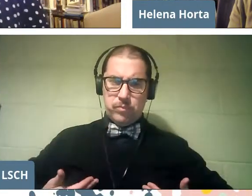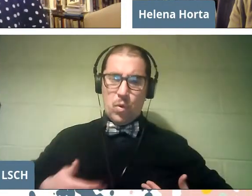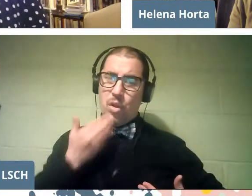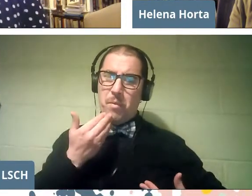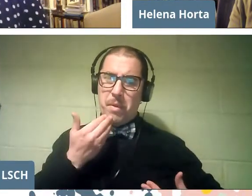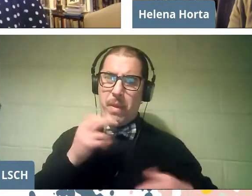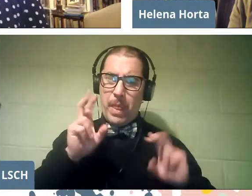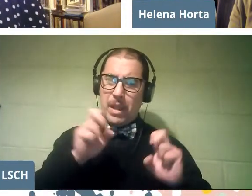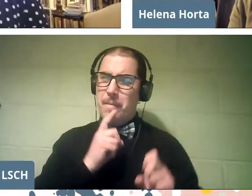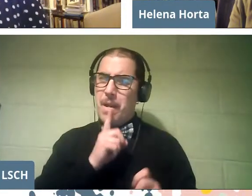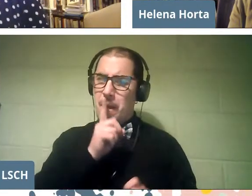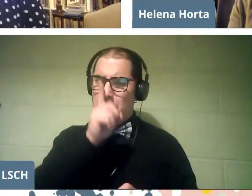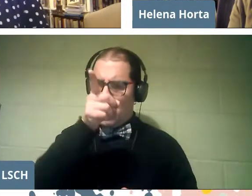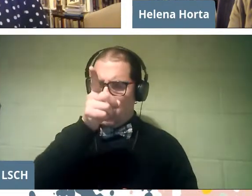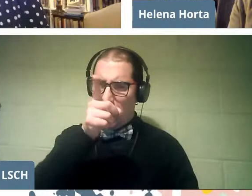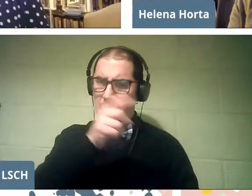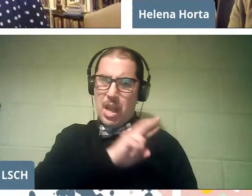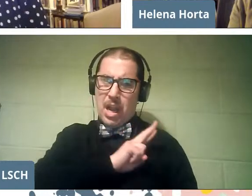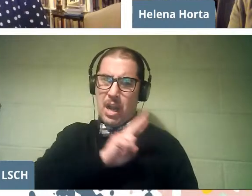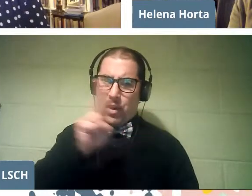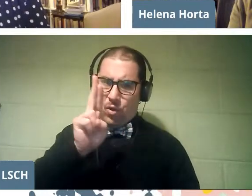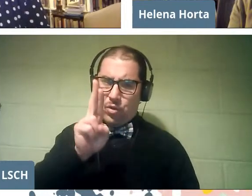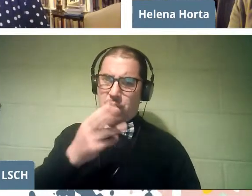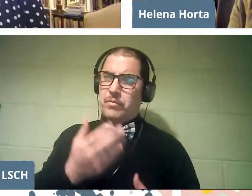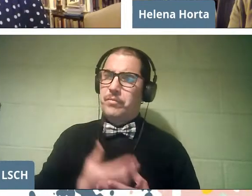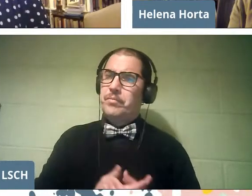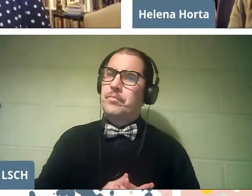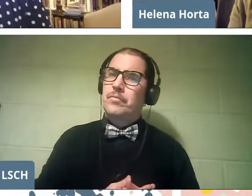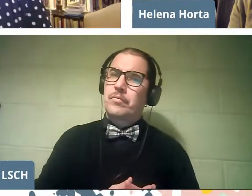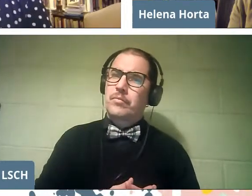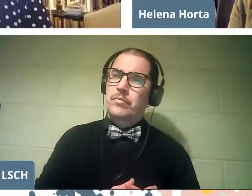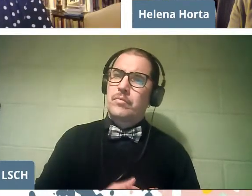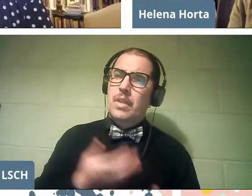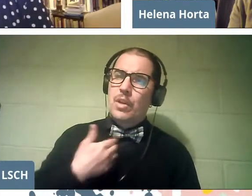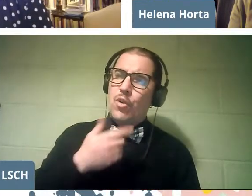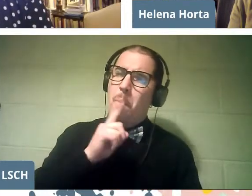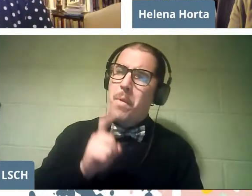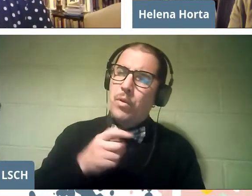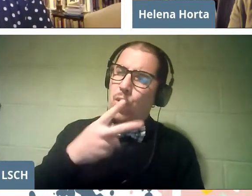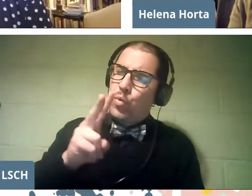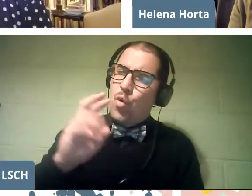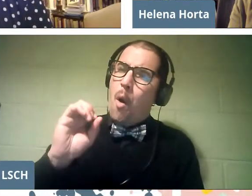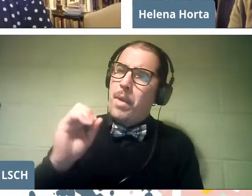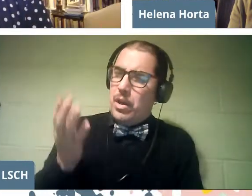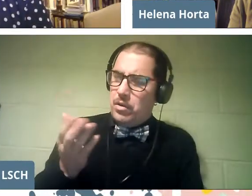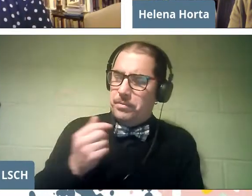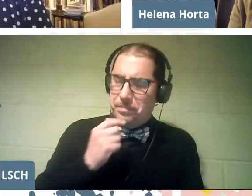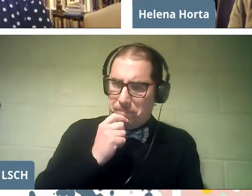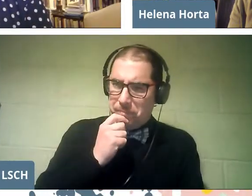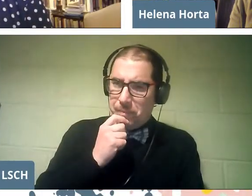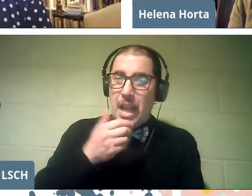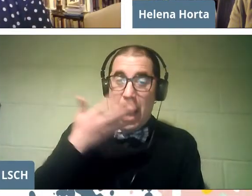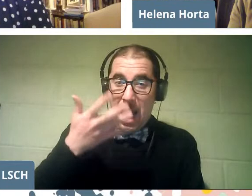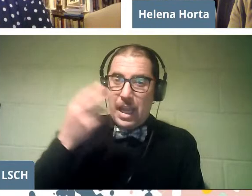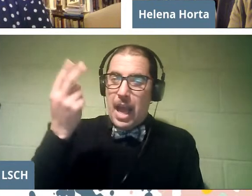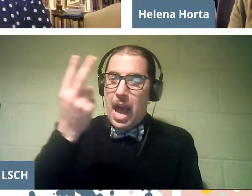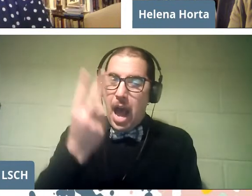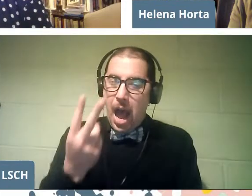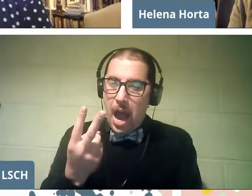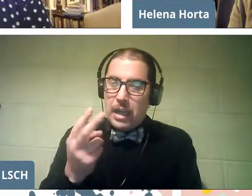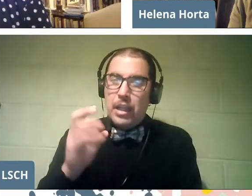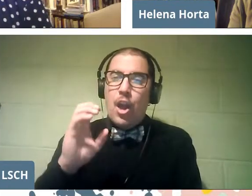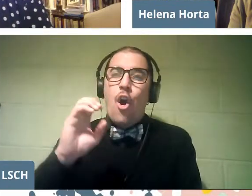aspectos rituales de los pueblos que usted nos ha presentado. A su juicio, ¿debemos hablar de arte o de